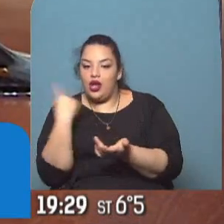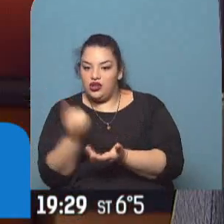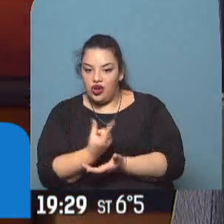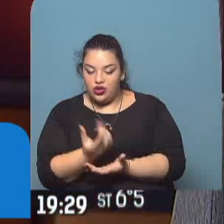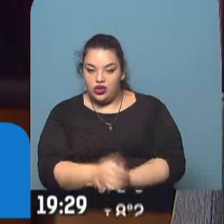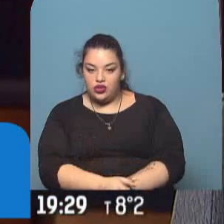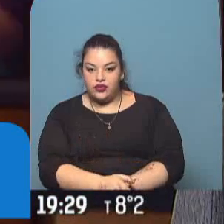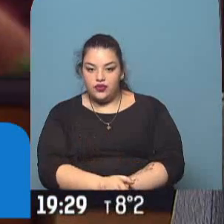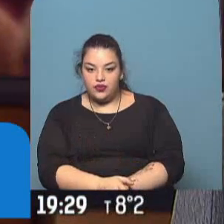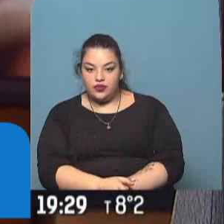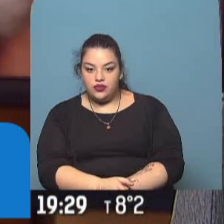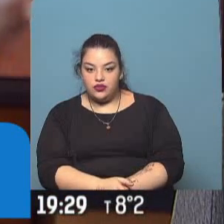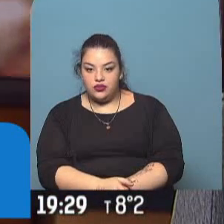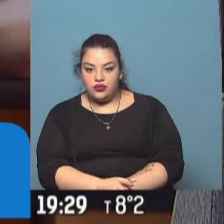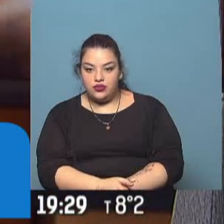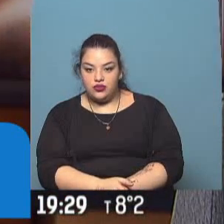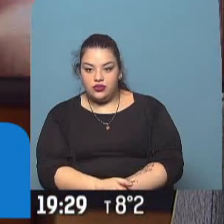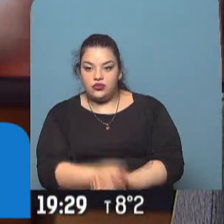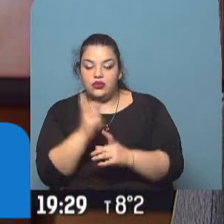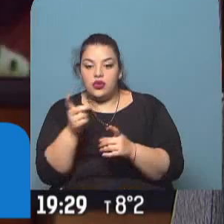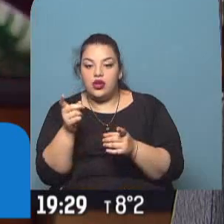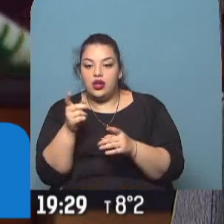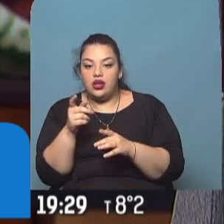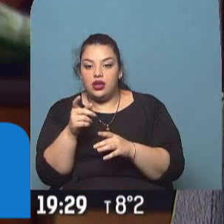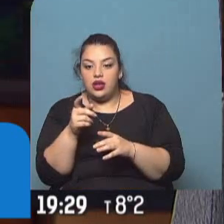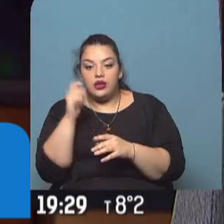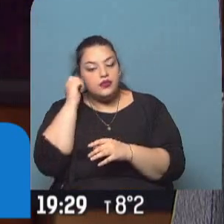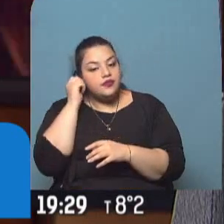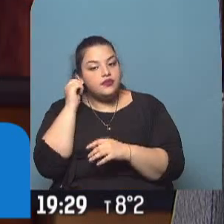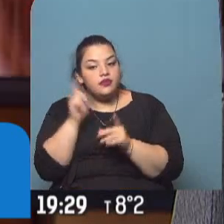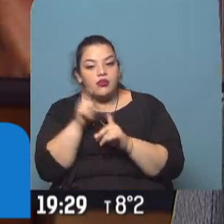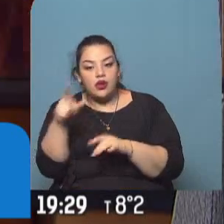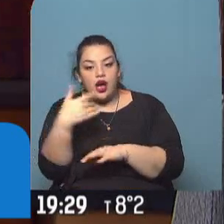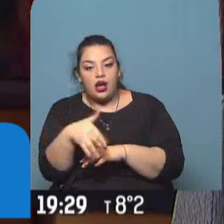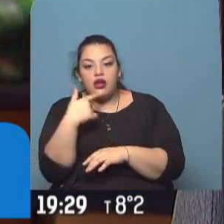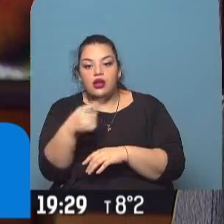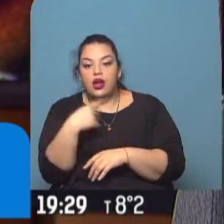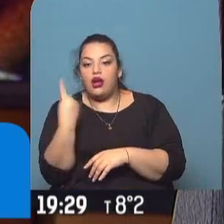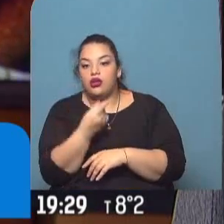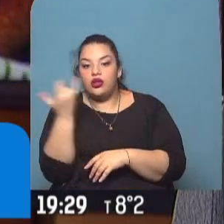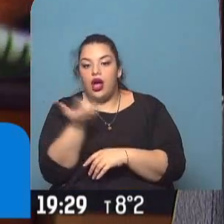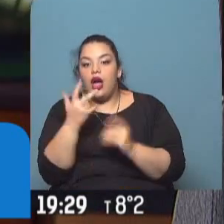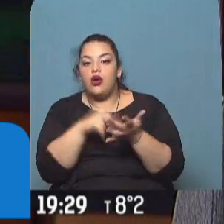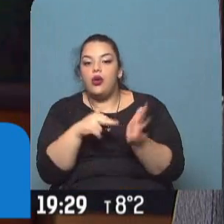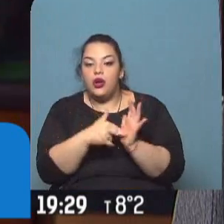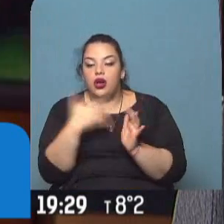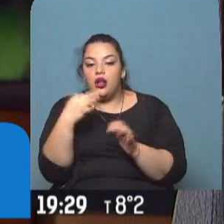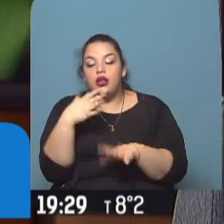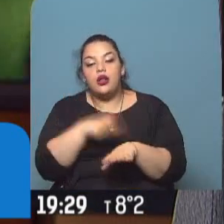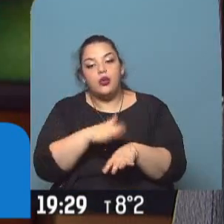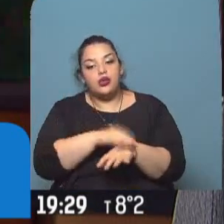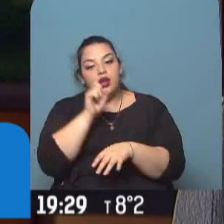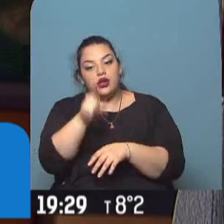de que la gente va a estar mirando la calle todo el tiempo, pero sí una influencia, y esa calle nos venía diciendo a nosotros, hay un problema, hay que ocuparse de